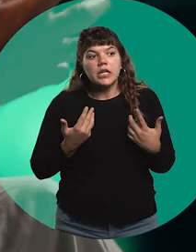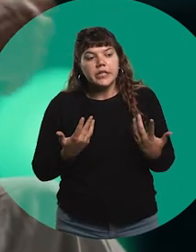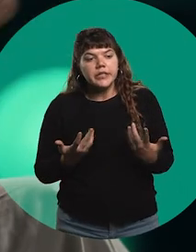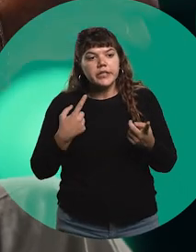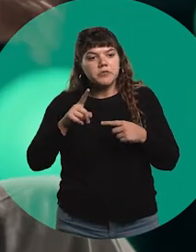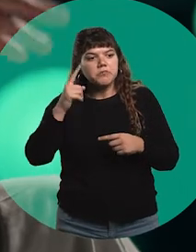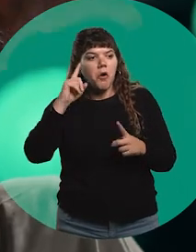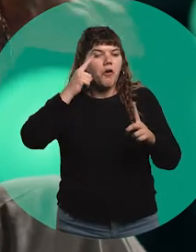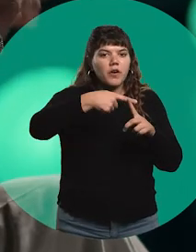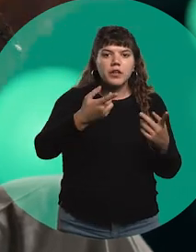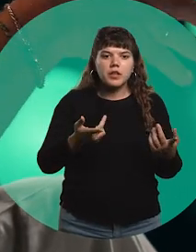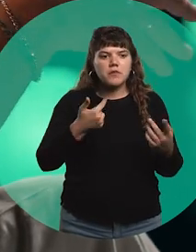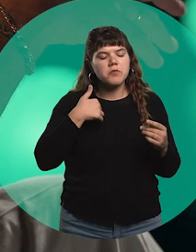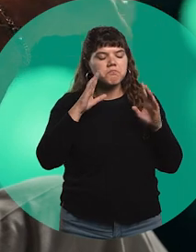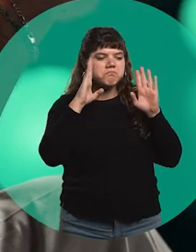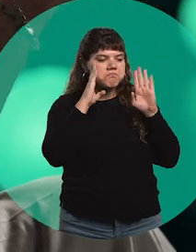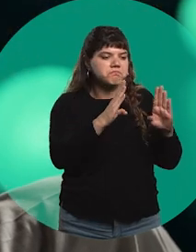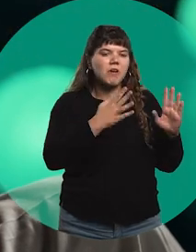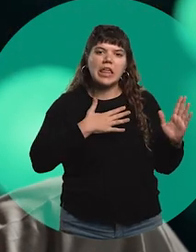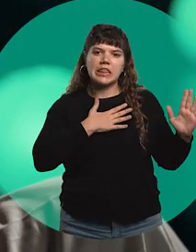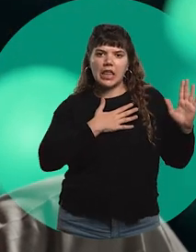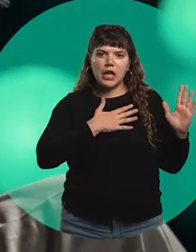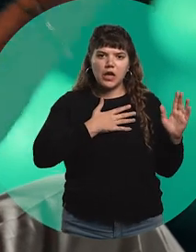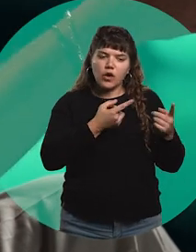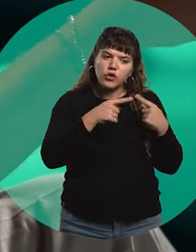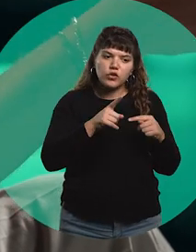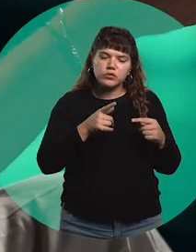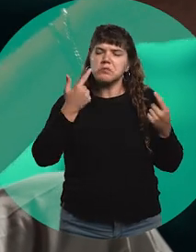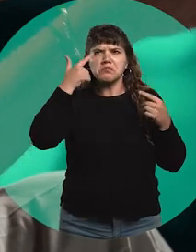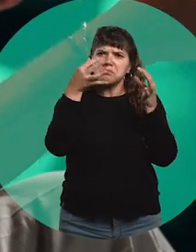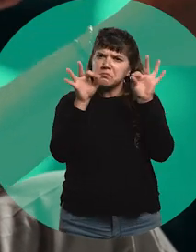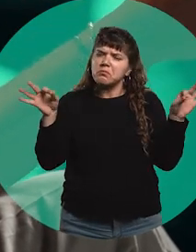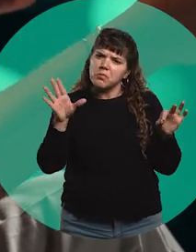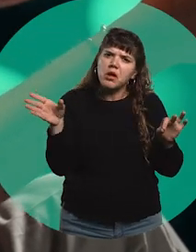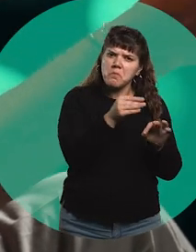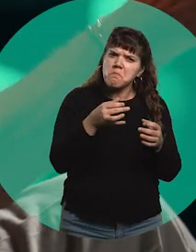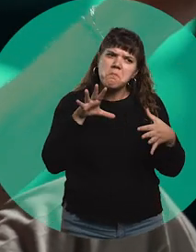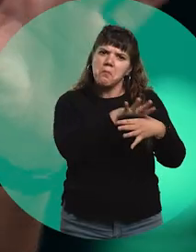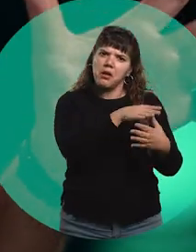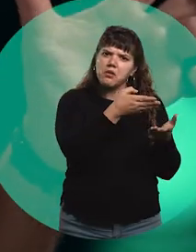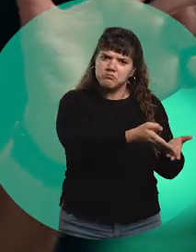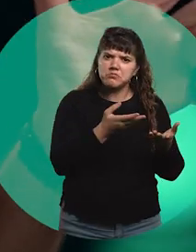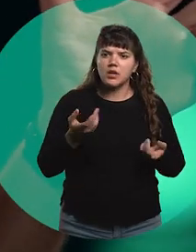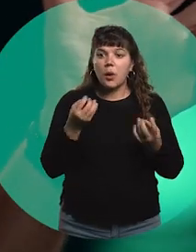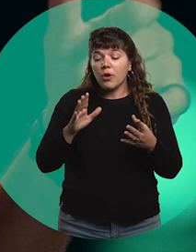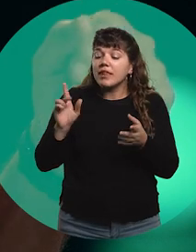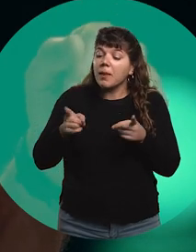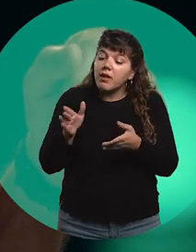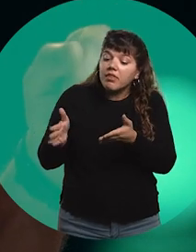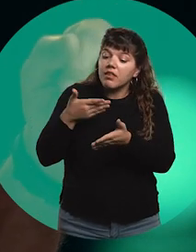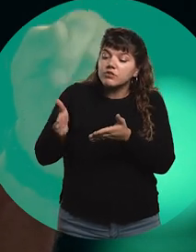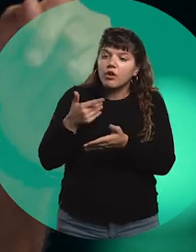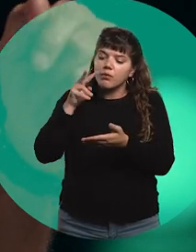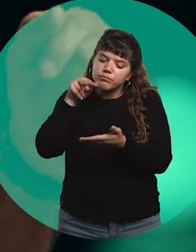Entonces, la idea era ambientarlo en tango y dije, bueno, todos somos Gardel. Porque en el diccionario aparecía que, entre otras acepciones,